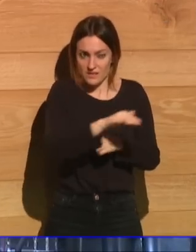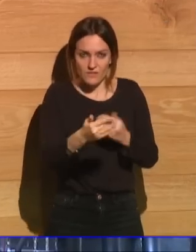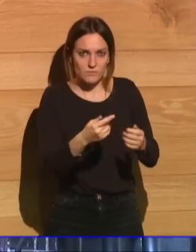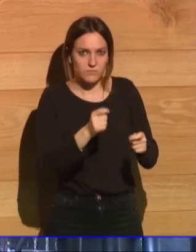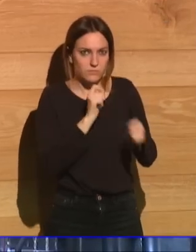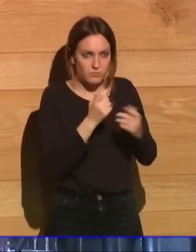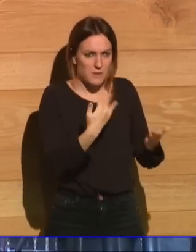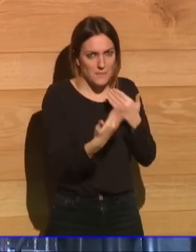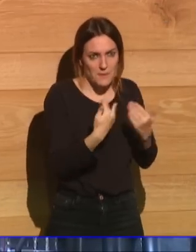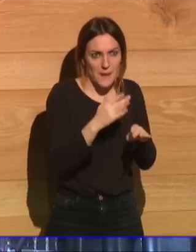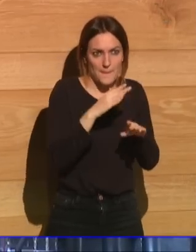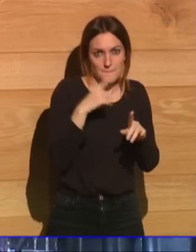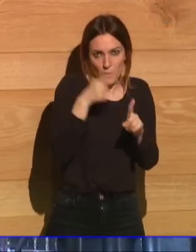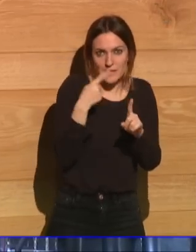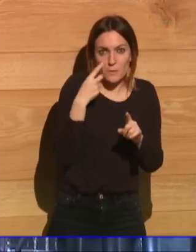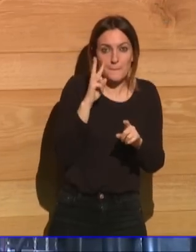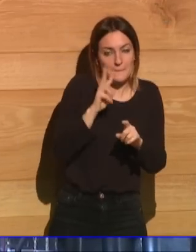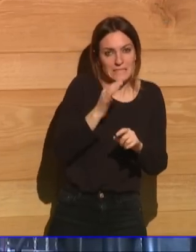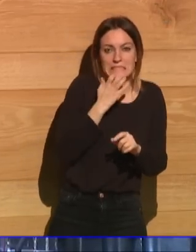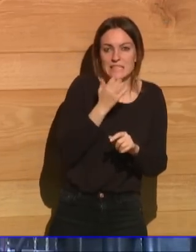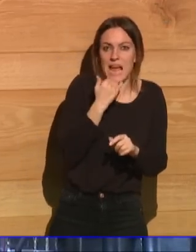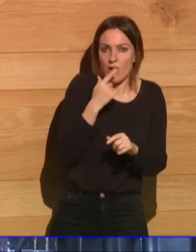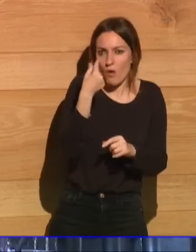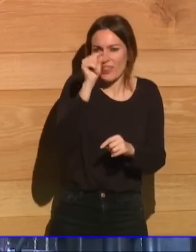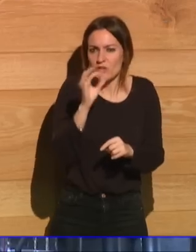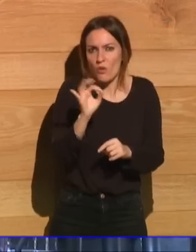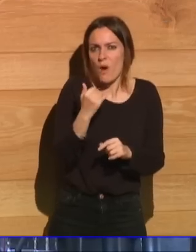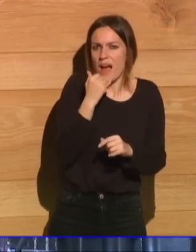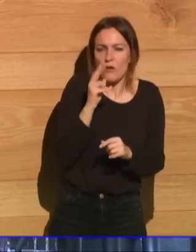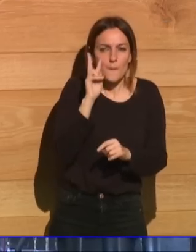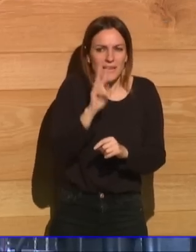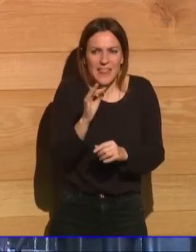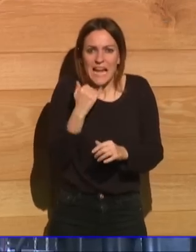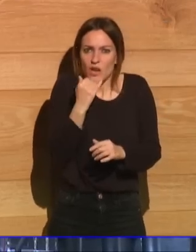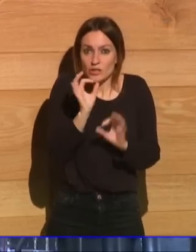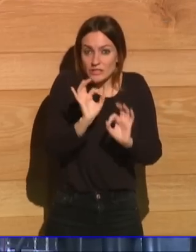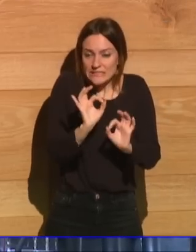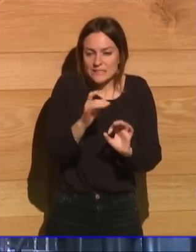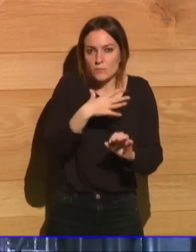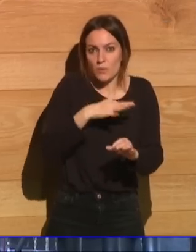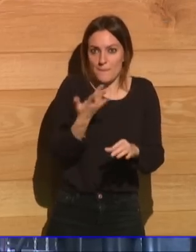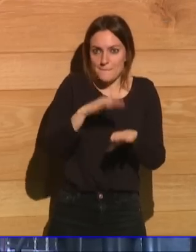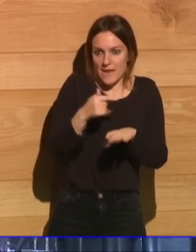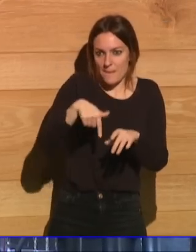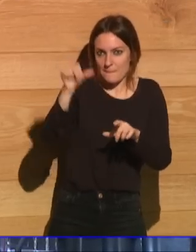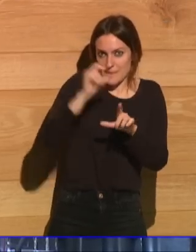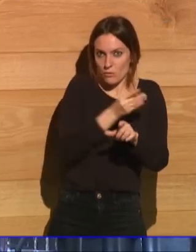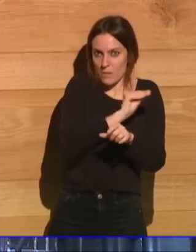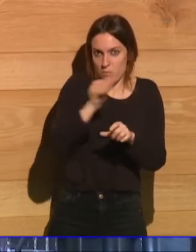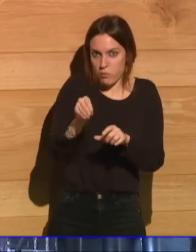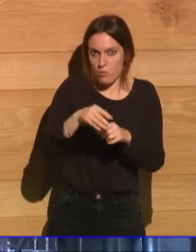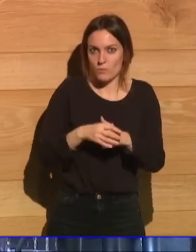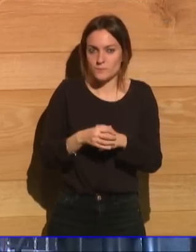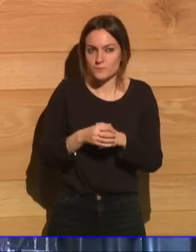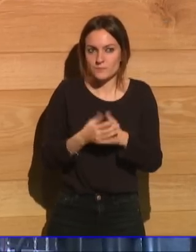chavales de ese sitio para ver si podían coger algo, un acento, un deje, una mirada, cualquier cosa que pudieran insertar para darle